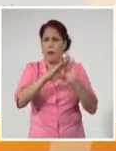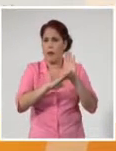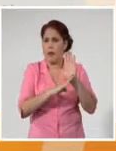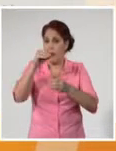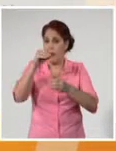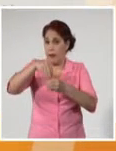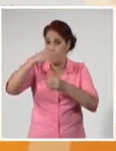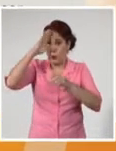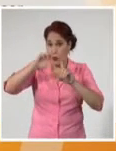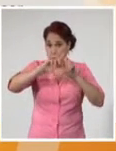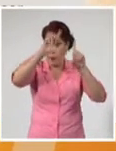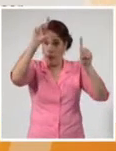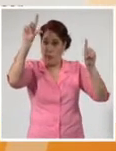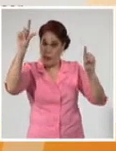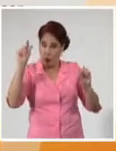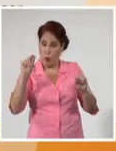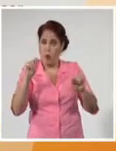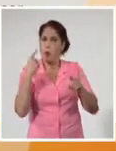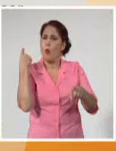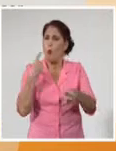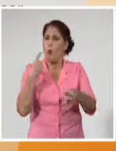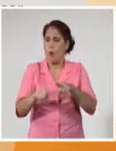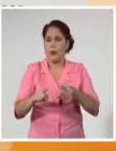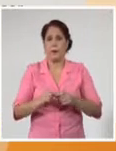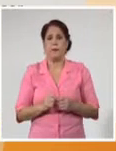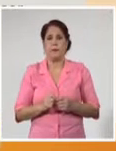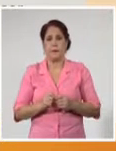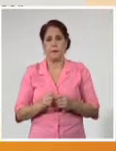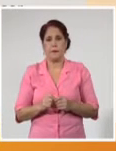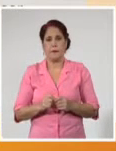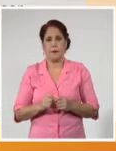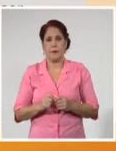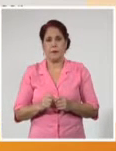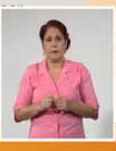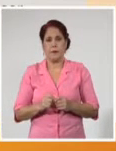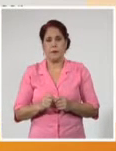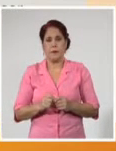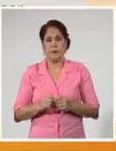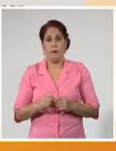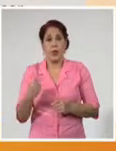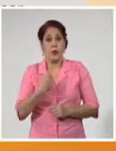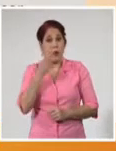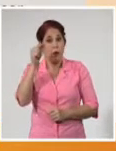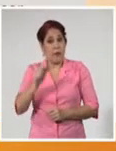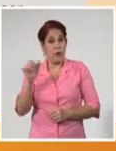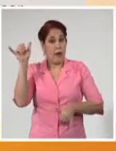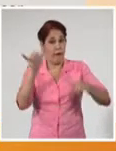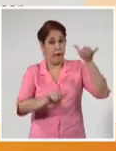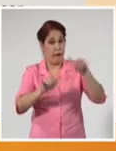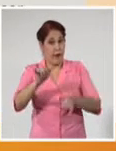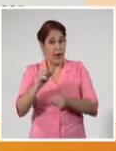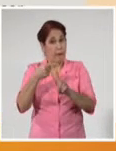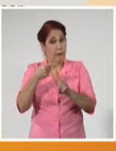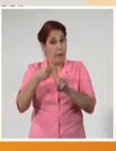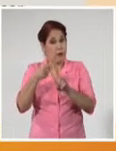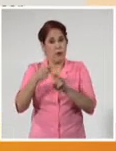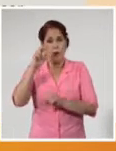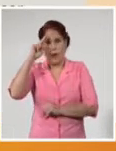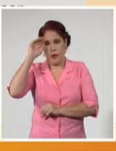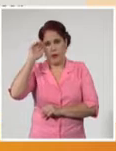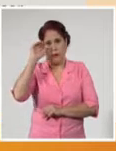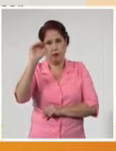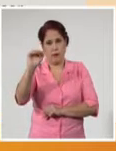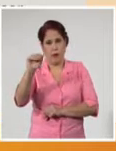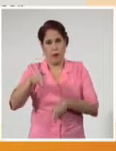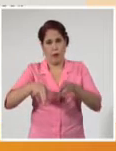del país están las siguientes y las compartimos en este noticiero. Todo viajero que resulte positivo será ingresado en las